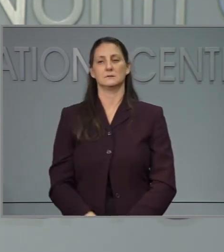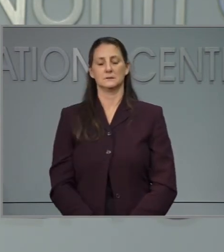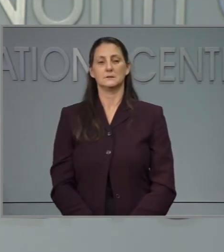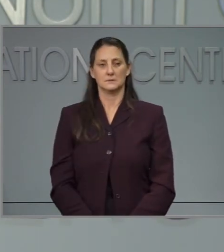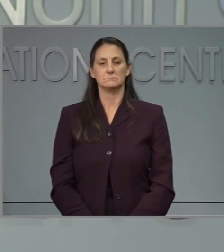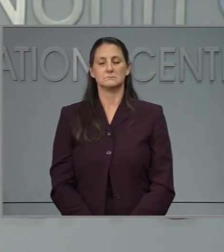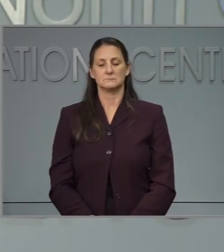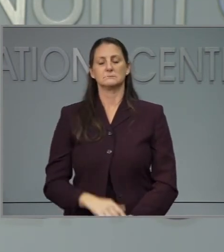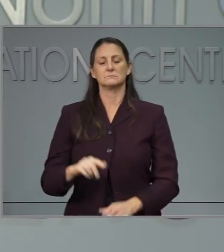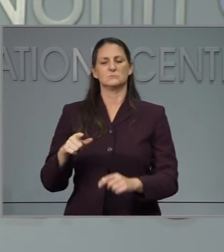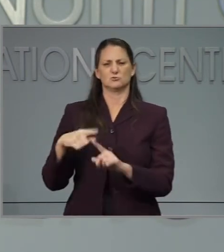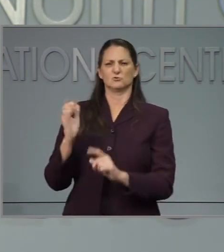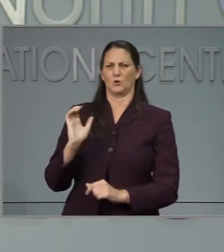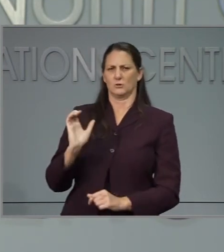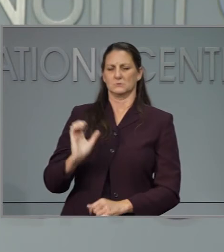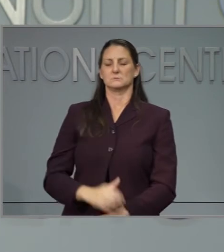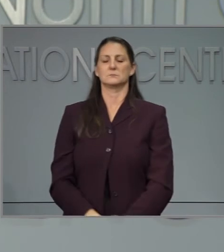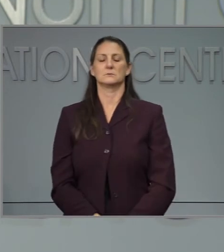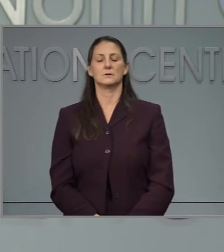en Charlotte.